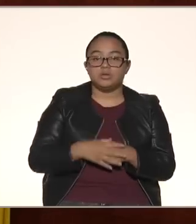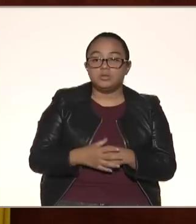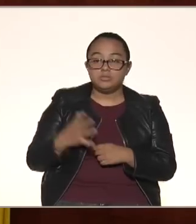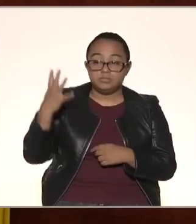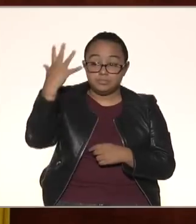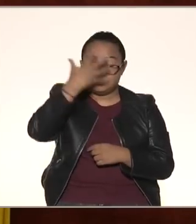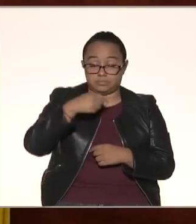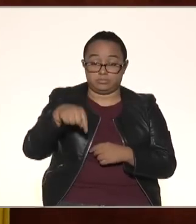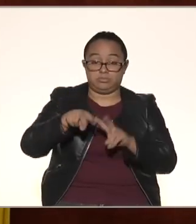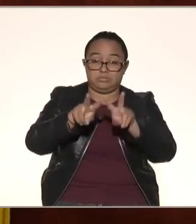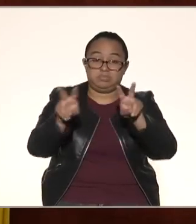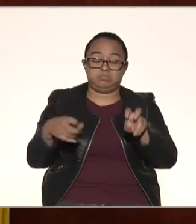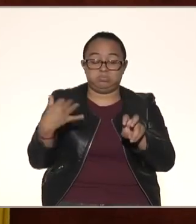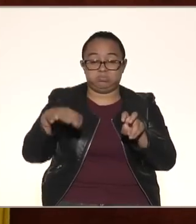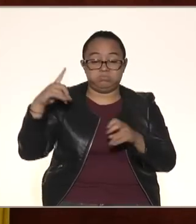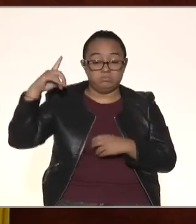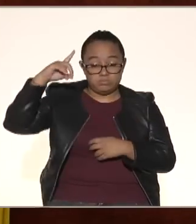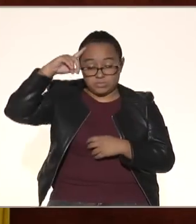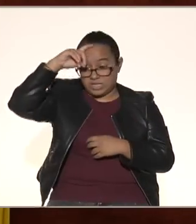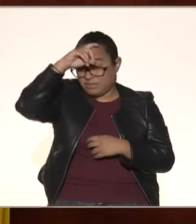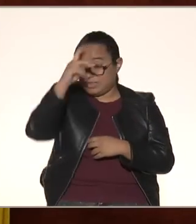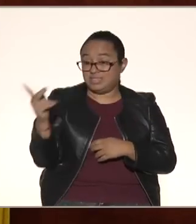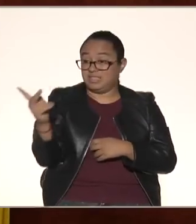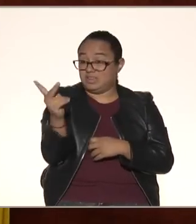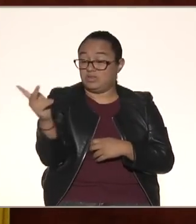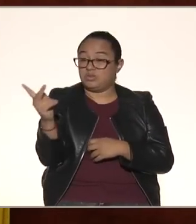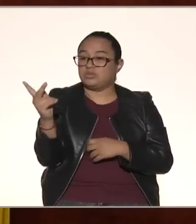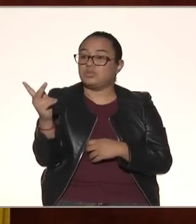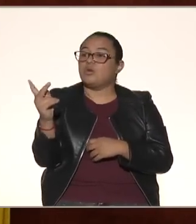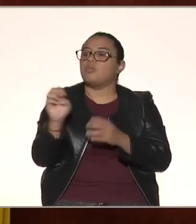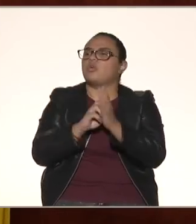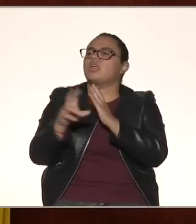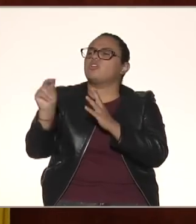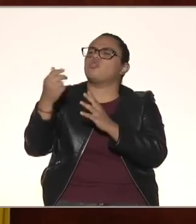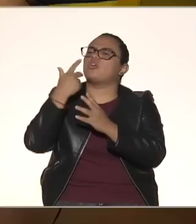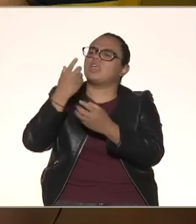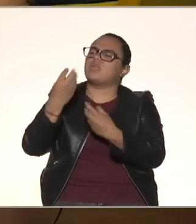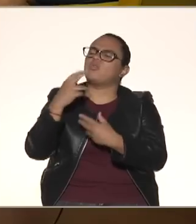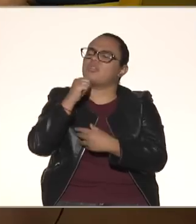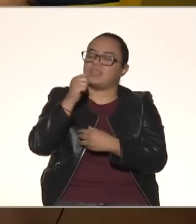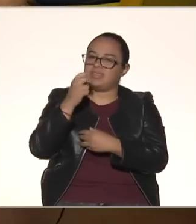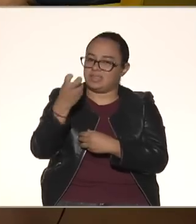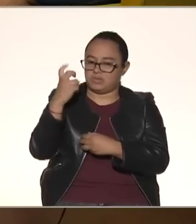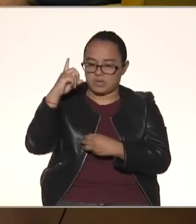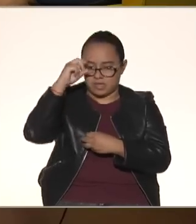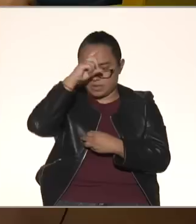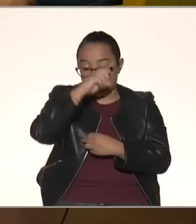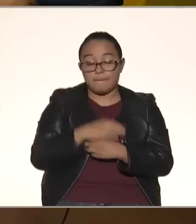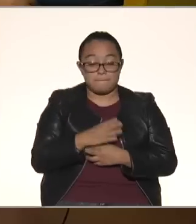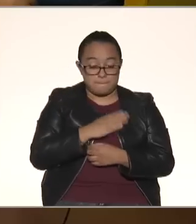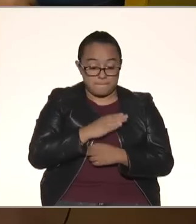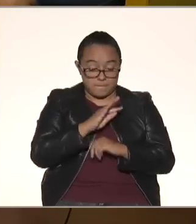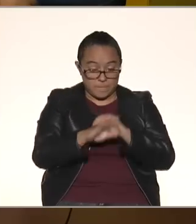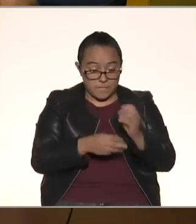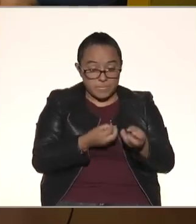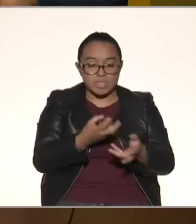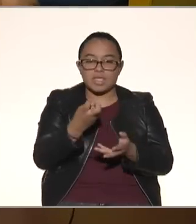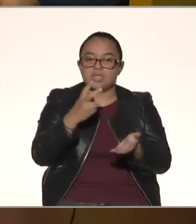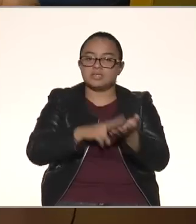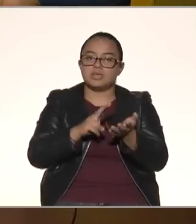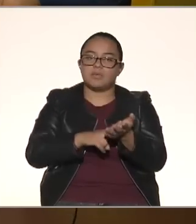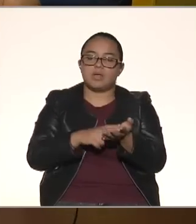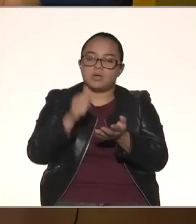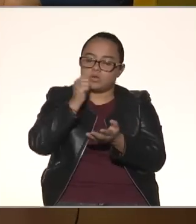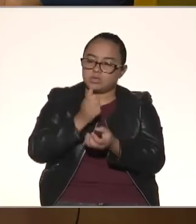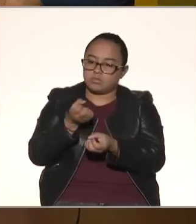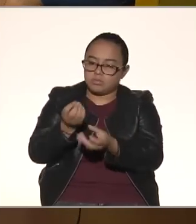qué bonito el tema y qué difícil estar en pareja sin esperar nada. Aldo Rendón, la generosidad es un valor que damos